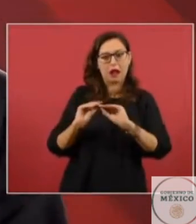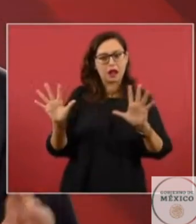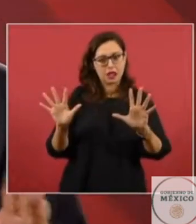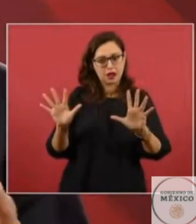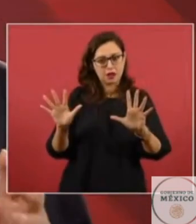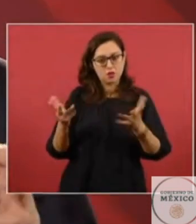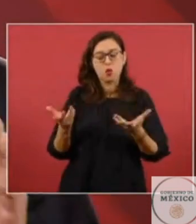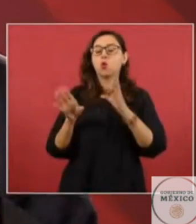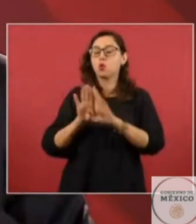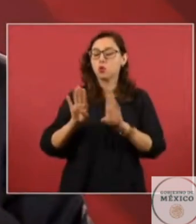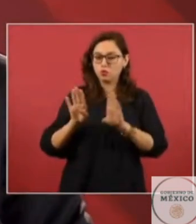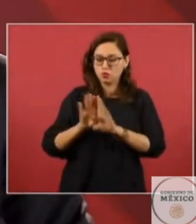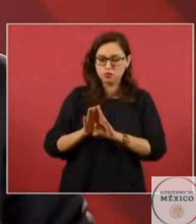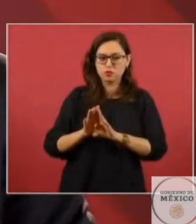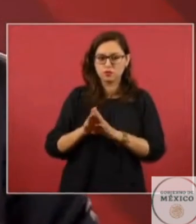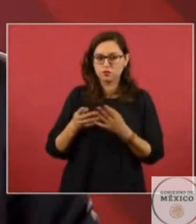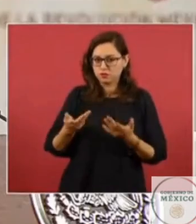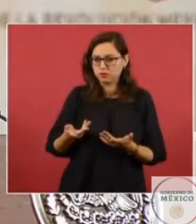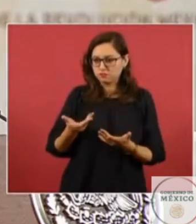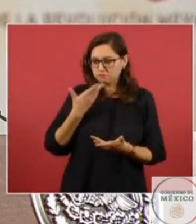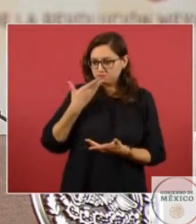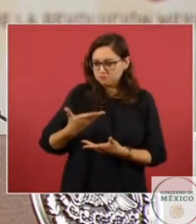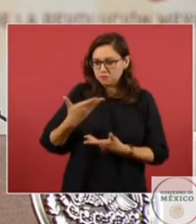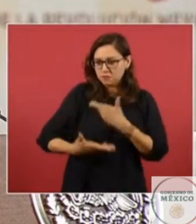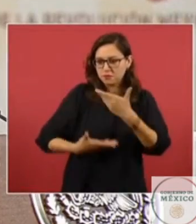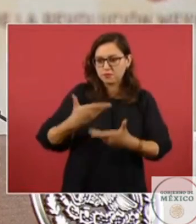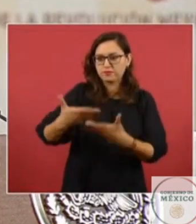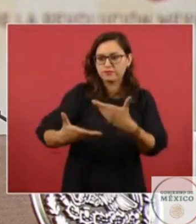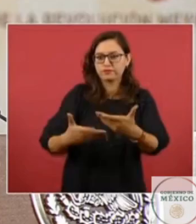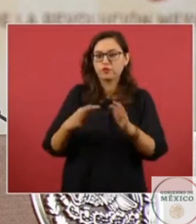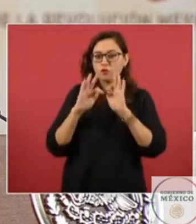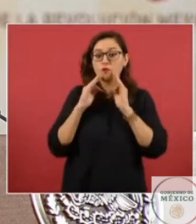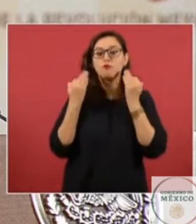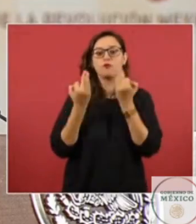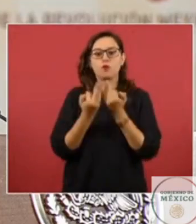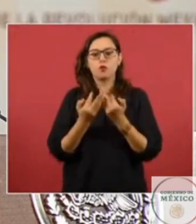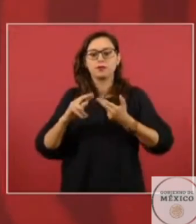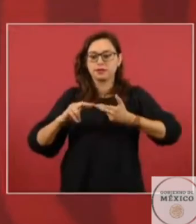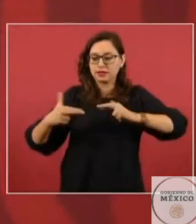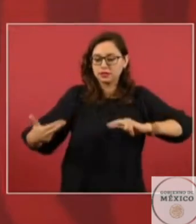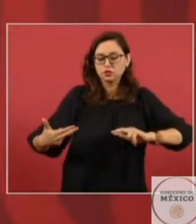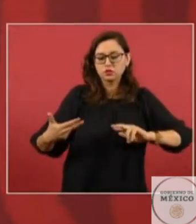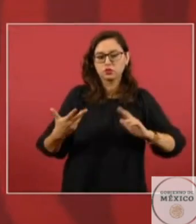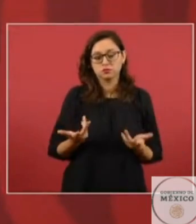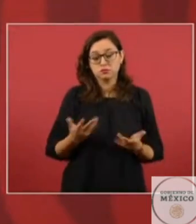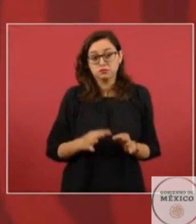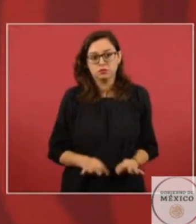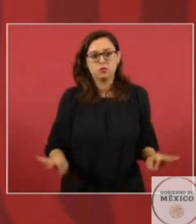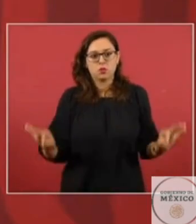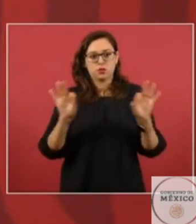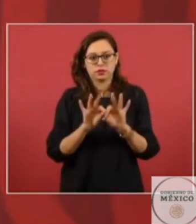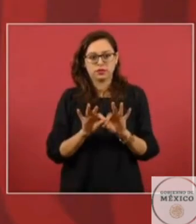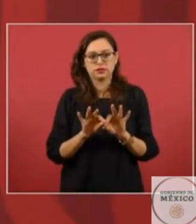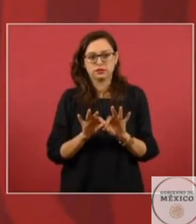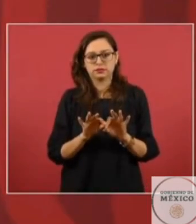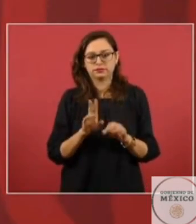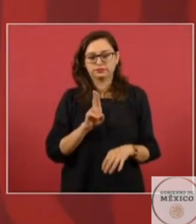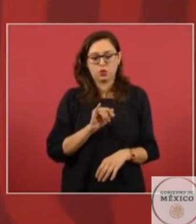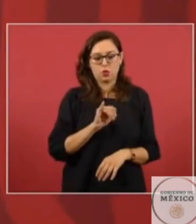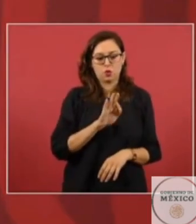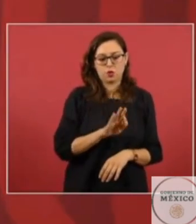UIF tiene como función indicarle al Ministerio Público dónde están justamente las cosas que pueden